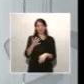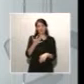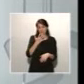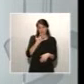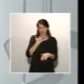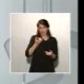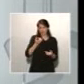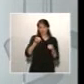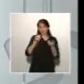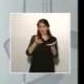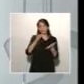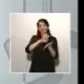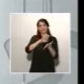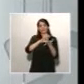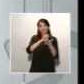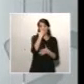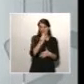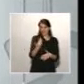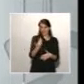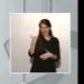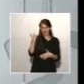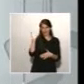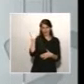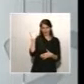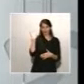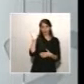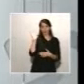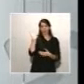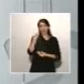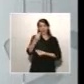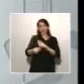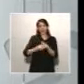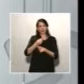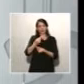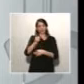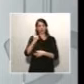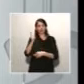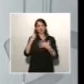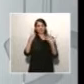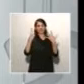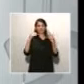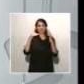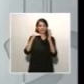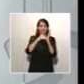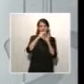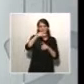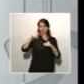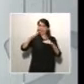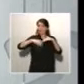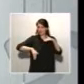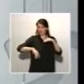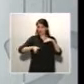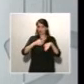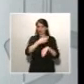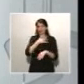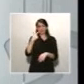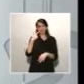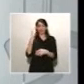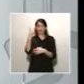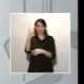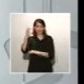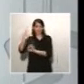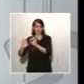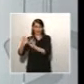AVE en el día de ayer fueron utilizados por menos de 6.000 personas, que corresponden a este nivel del 2% de lo que hubiera sido